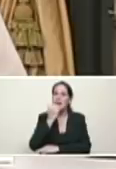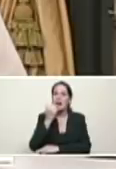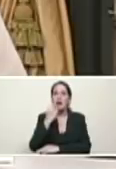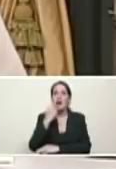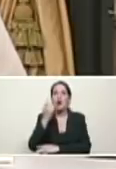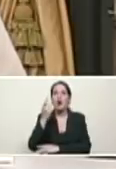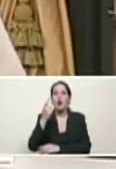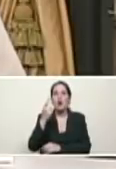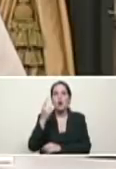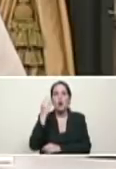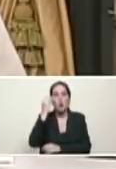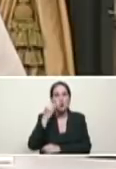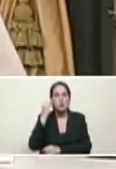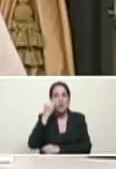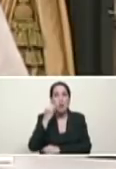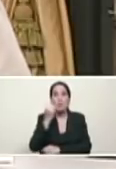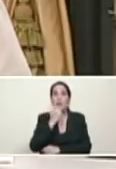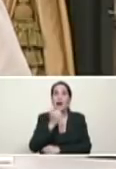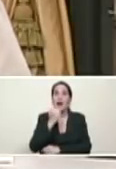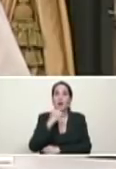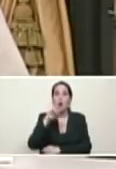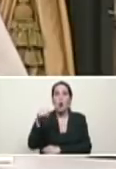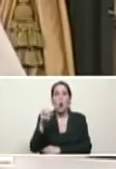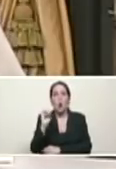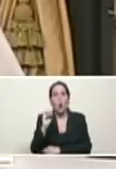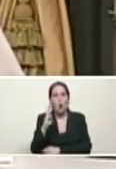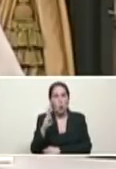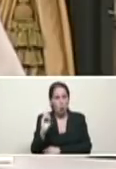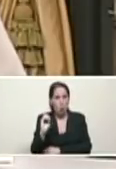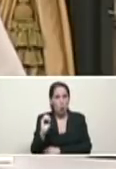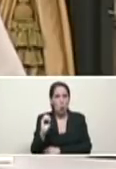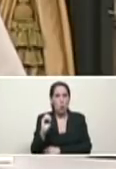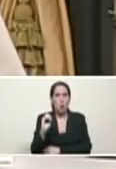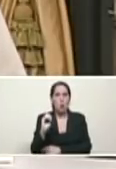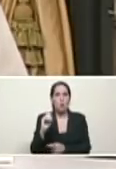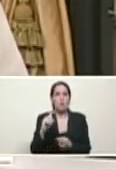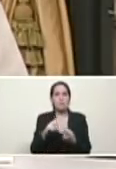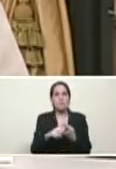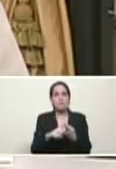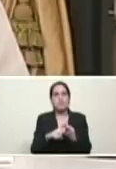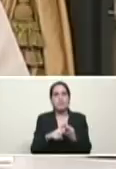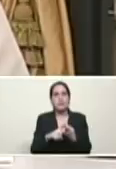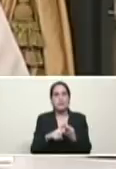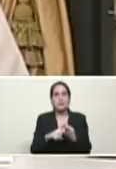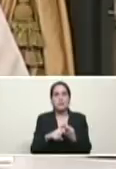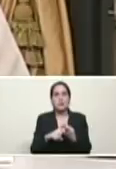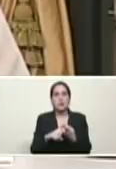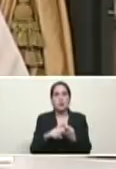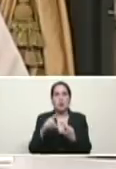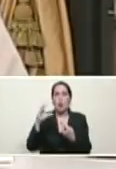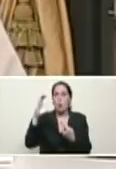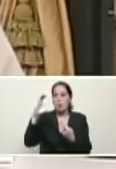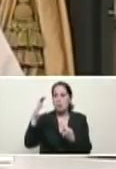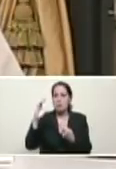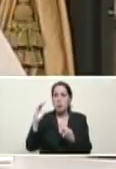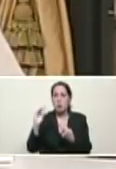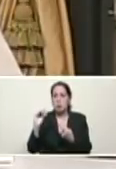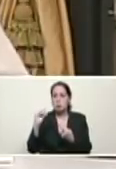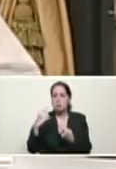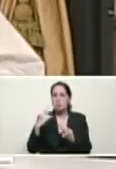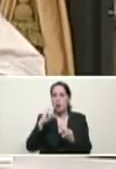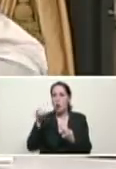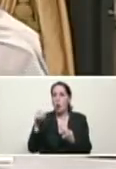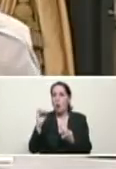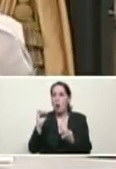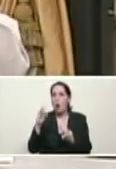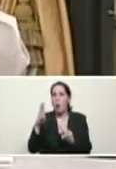granada, mango, jobo y jovito. Jobo y jovito. Yo, por ejemplo,